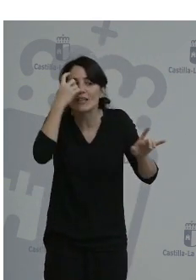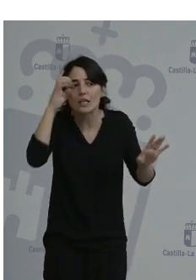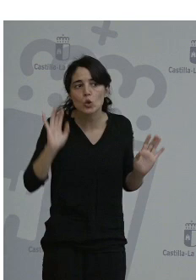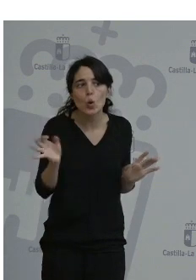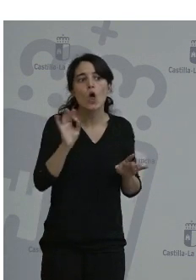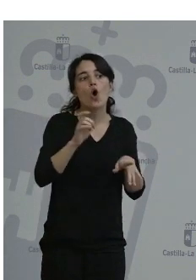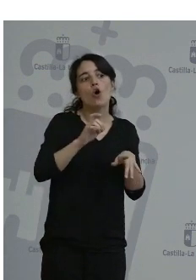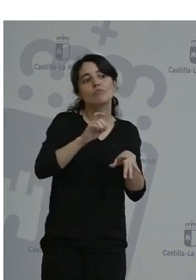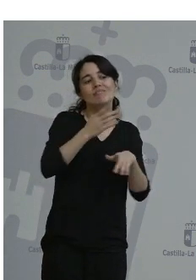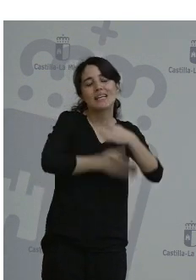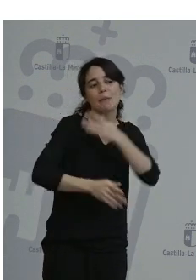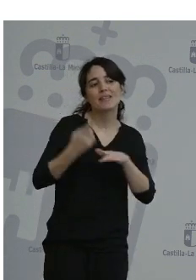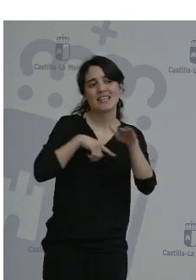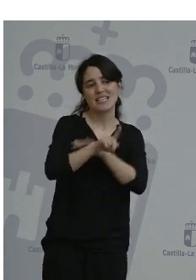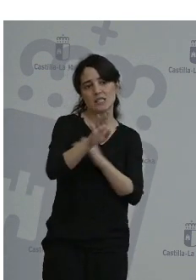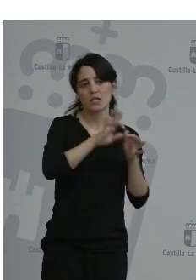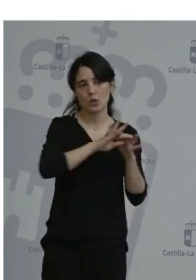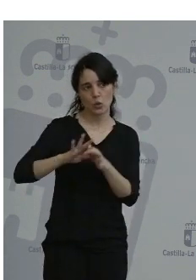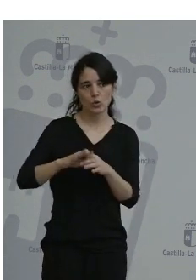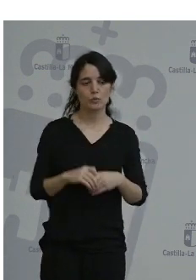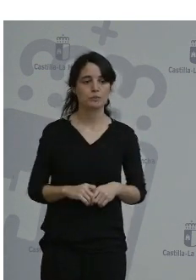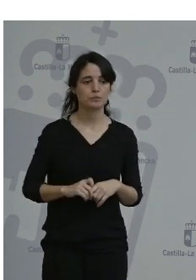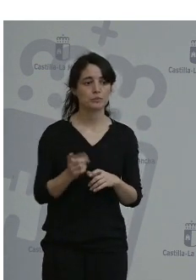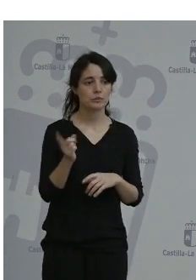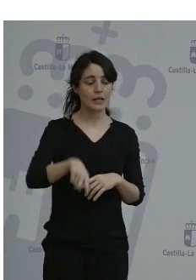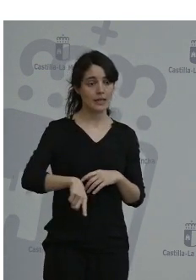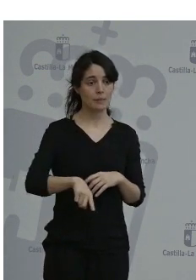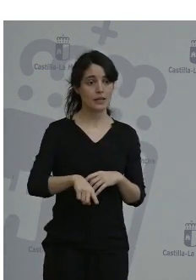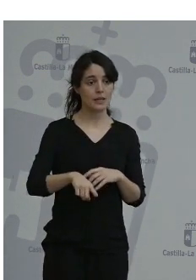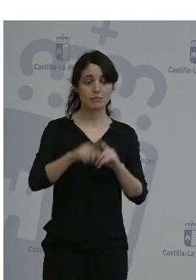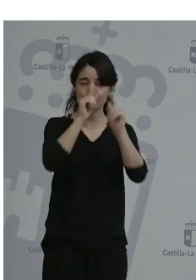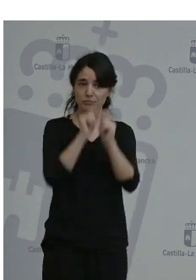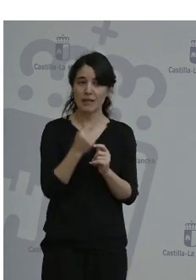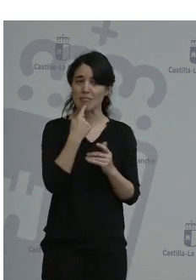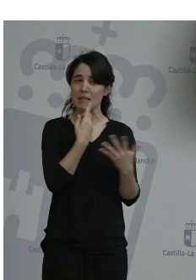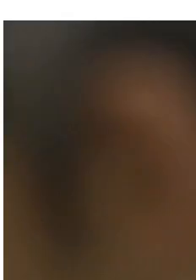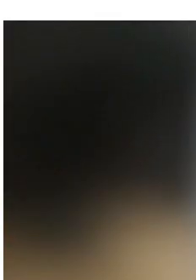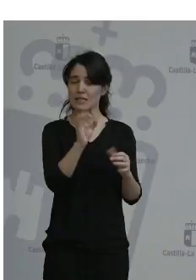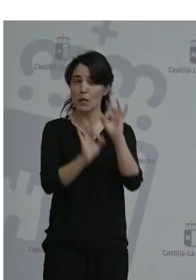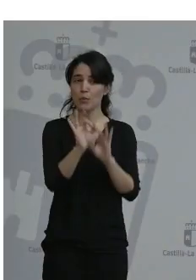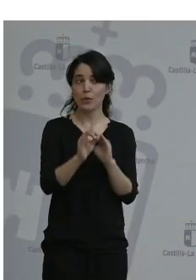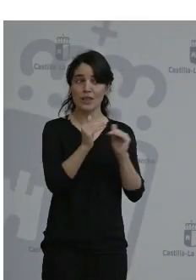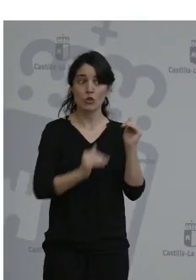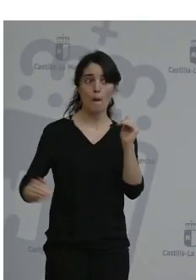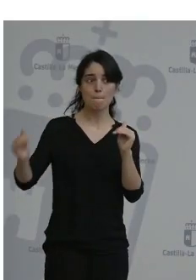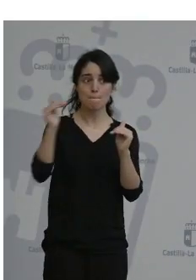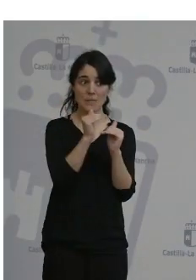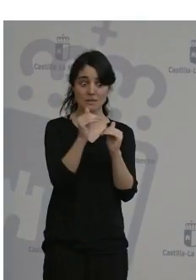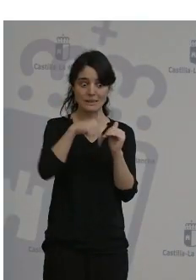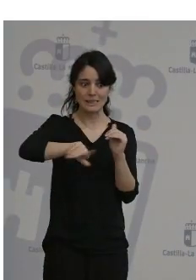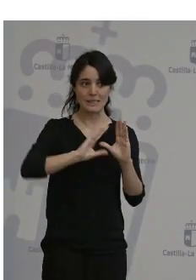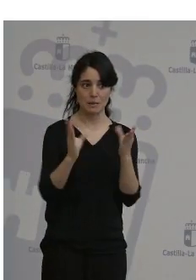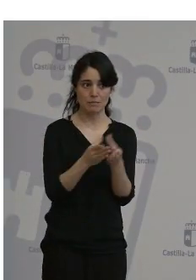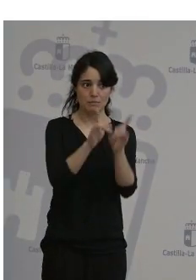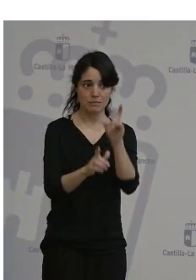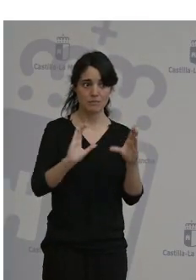desarrollo. Y según las estimaciones de Edis, más de un 60% de estas personas